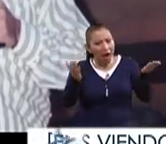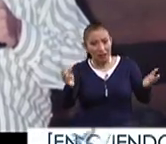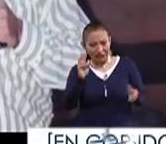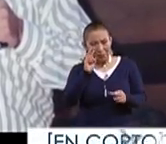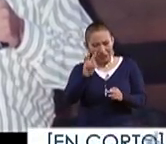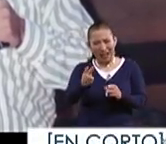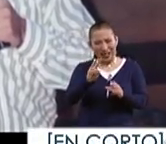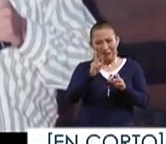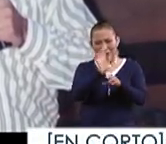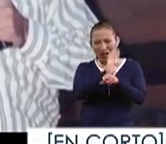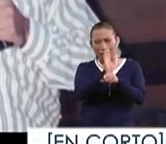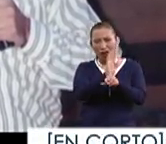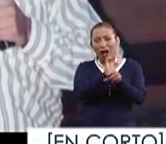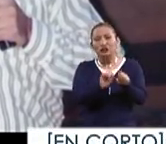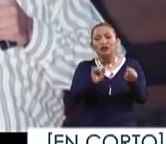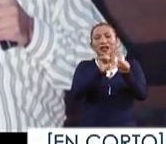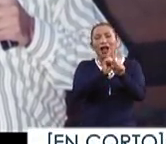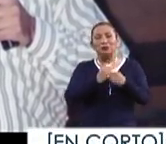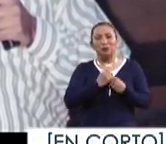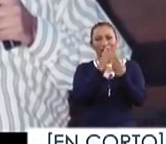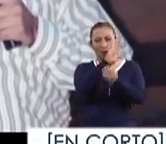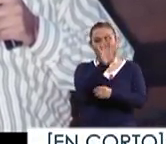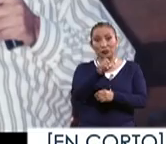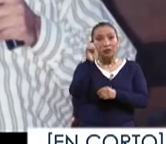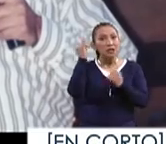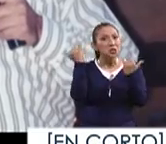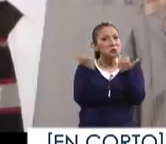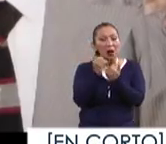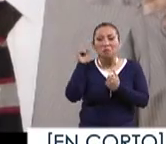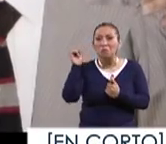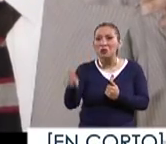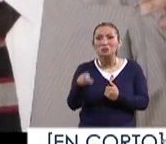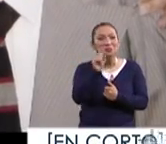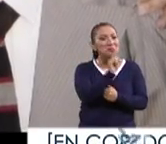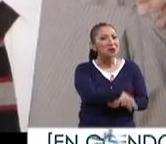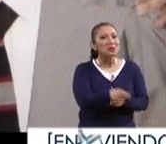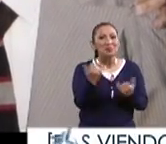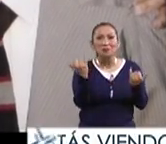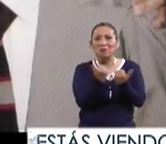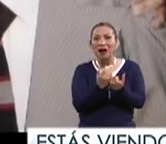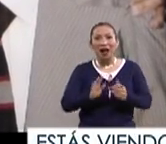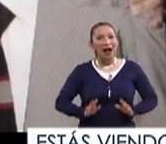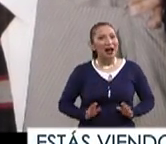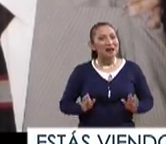vio la película Sociedad de los Poetas Muertos, era ese el profesor, igual, idéntico.